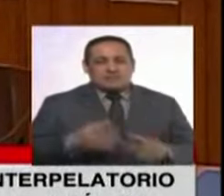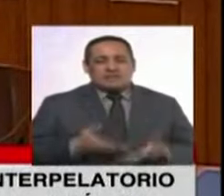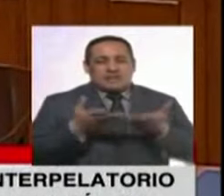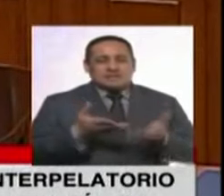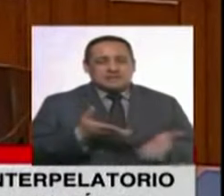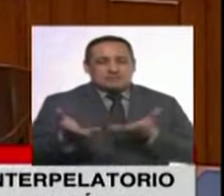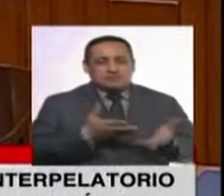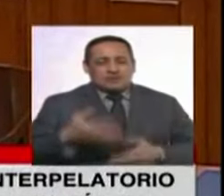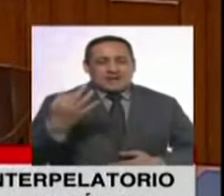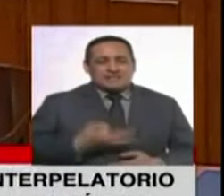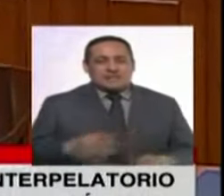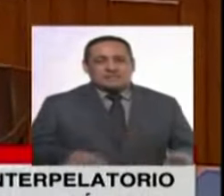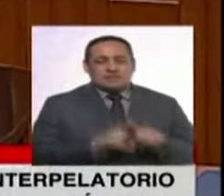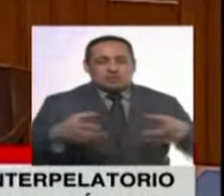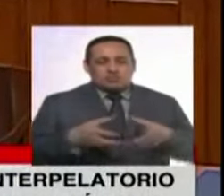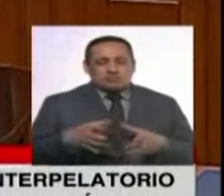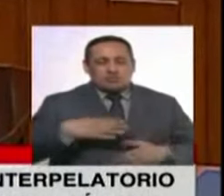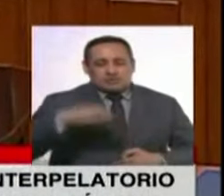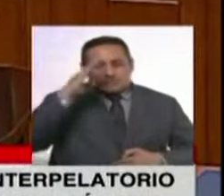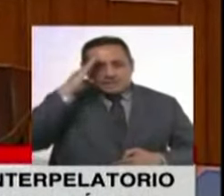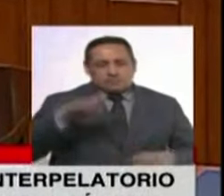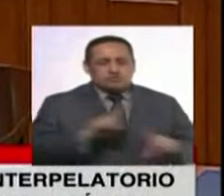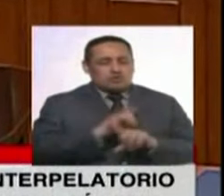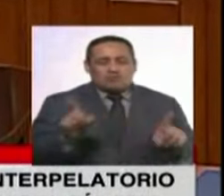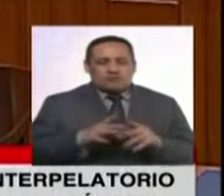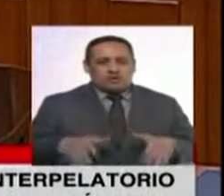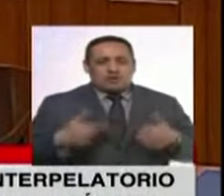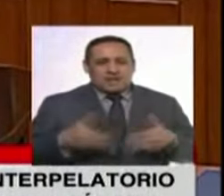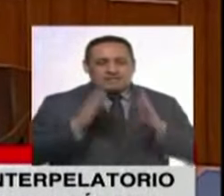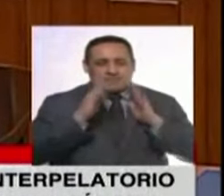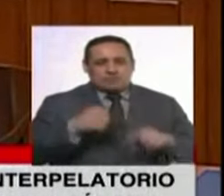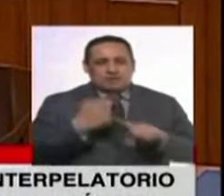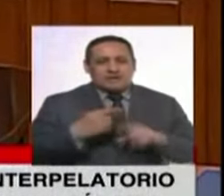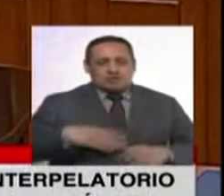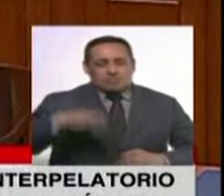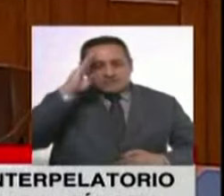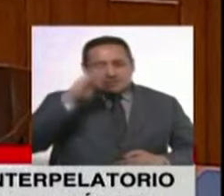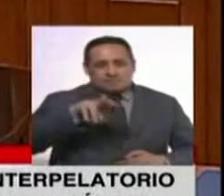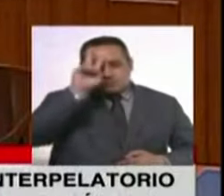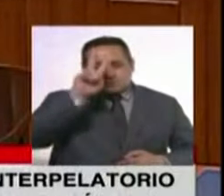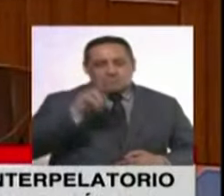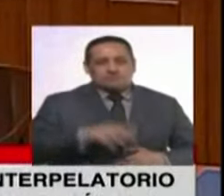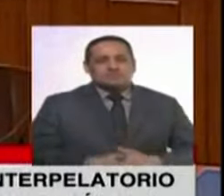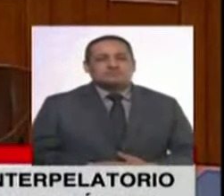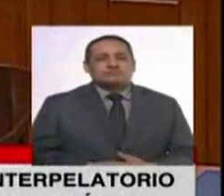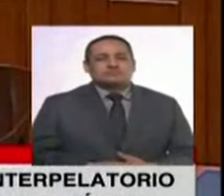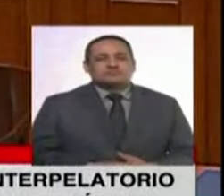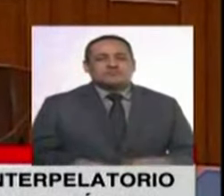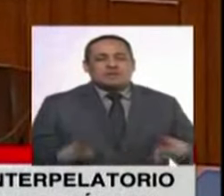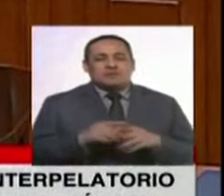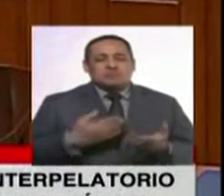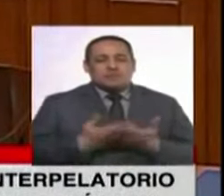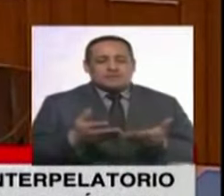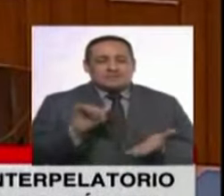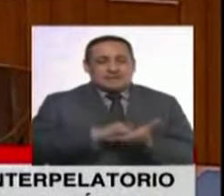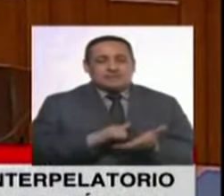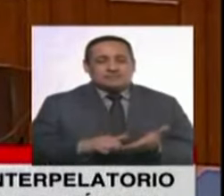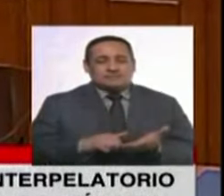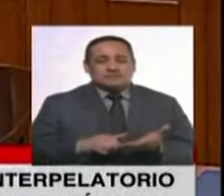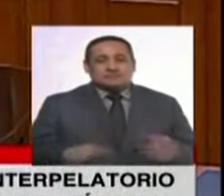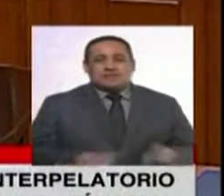prestación de servicio de calidad al personal policial no fueron atendidas por el ex comandante general de la Policía Nacional de Perú situación que